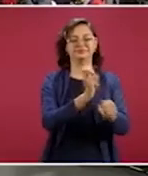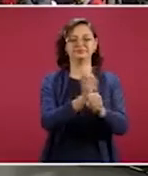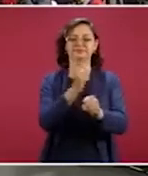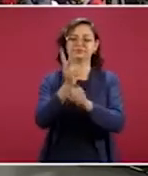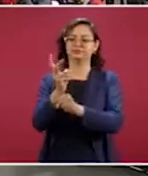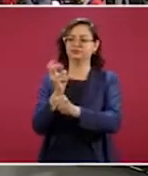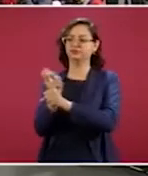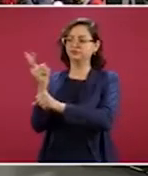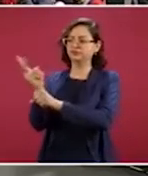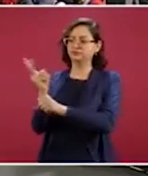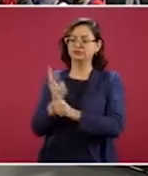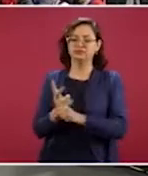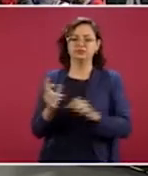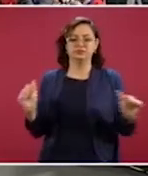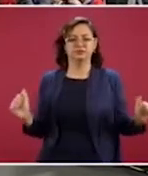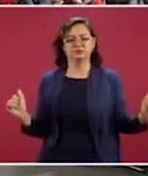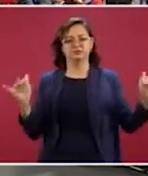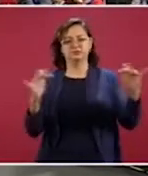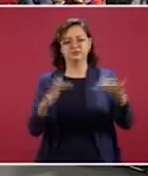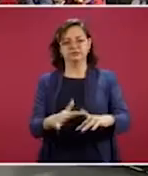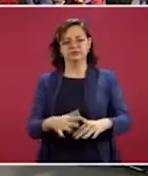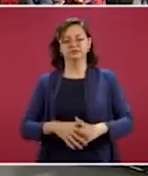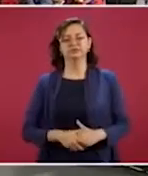para que asistan